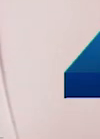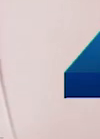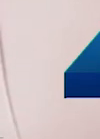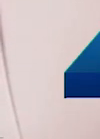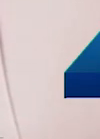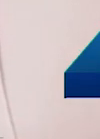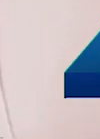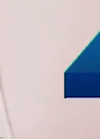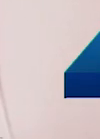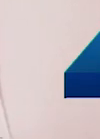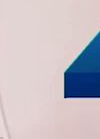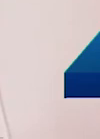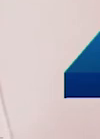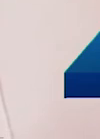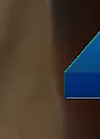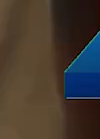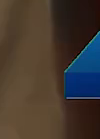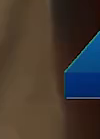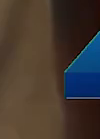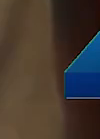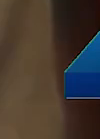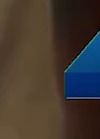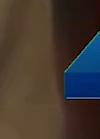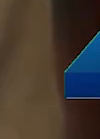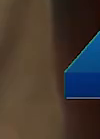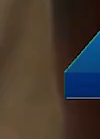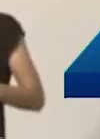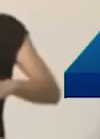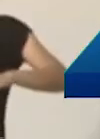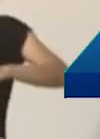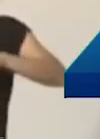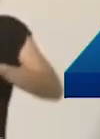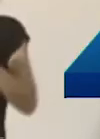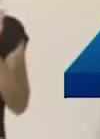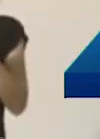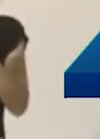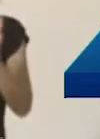van a hacer los valencianos en unos meses. Esto ha sido algo forzado, ya digo, por la fuga de